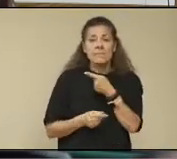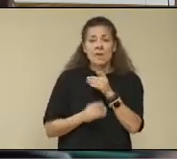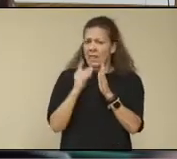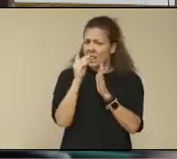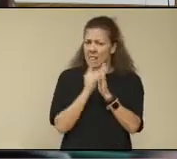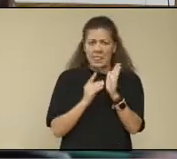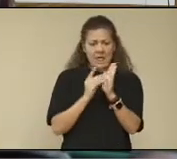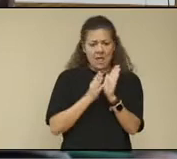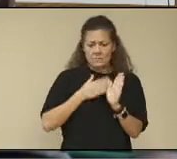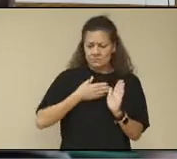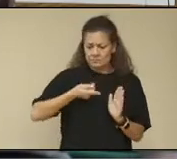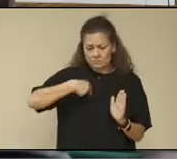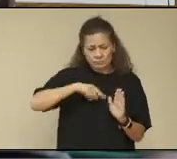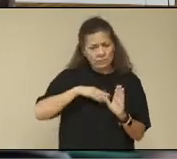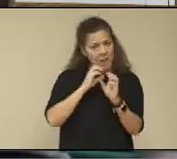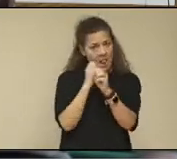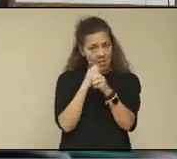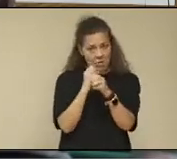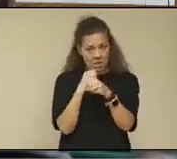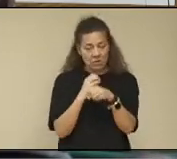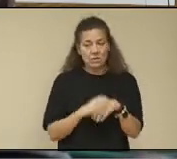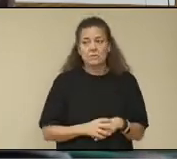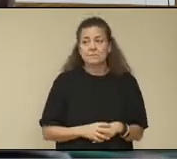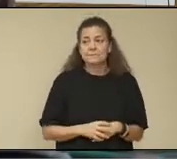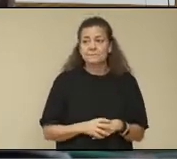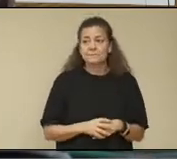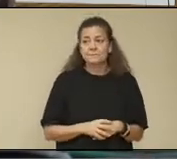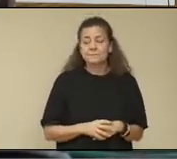propios de nuestro laboratorio.